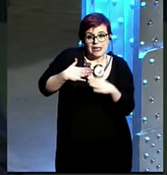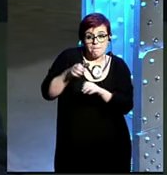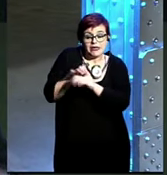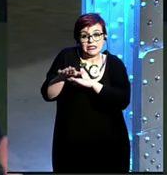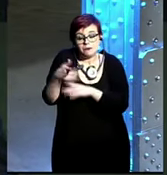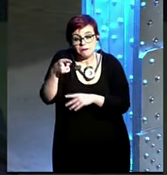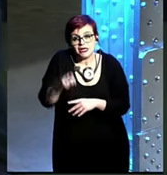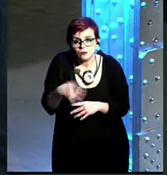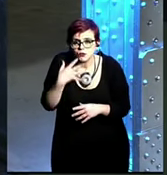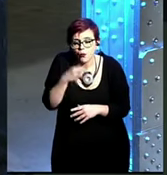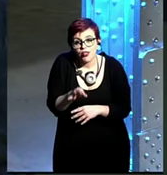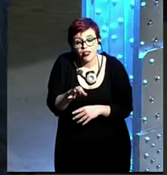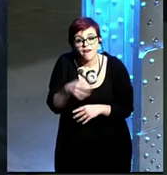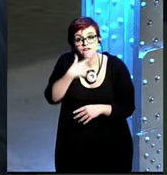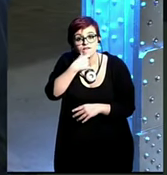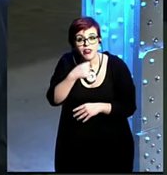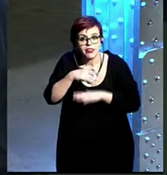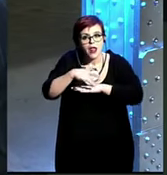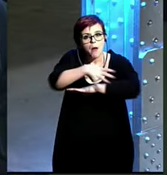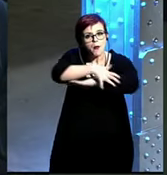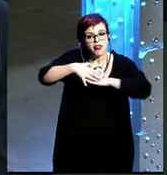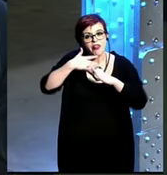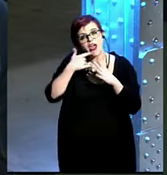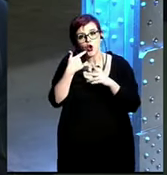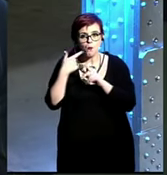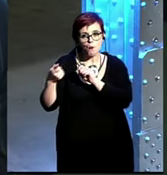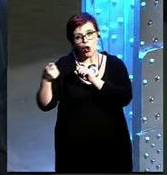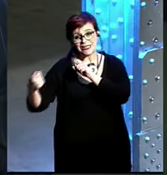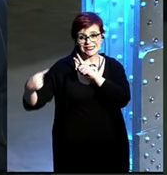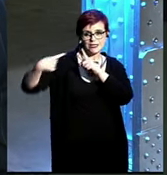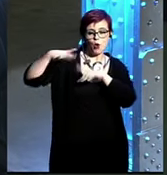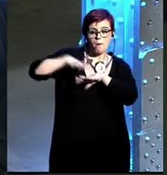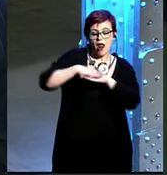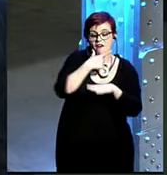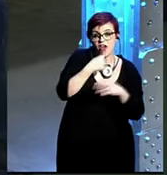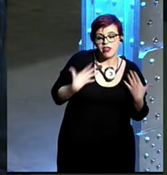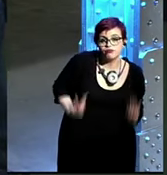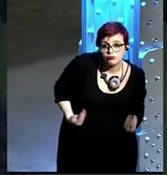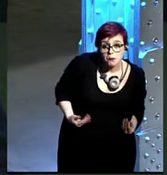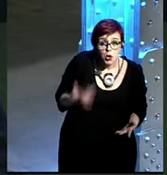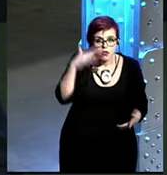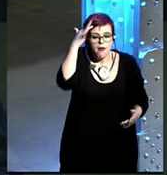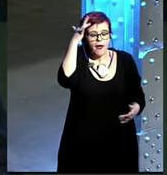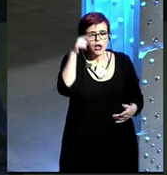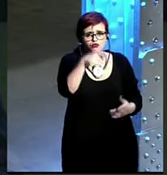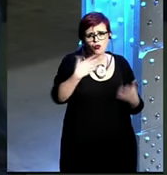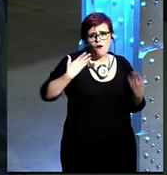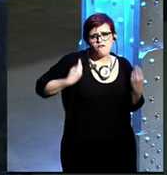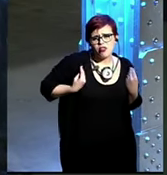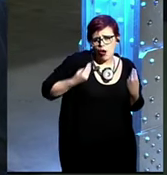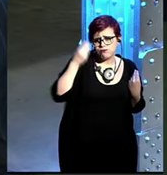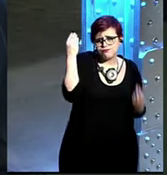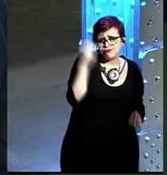viene y todas estas cosas, bueno, todo esto viene con la pobreza. Pero la diferencia es que si esencialmente tienes una vida fantástica,